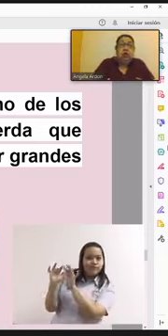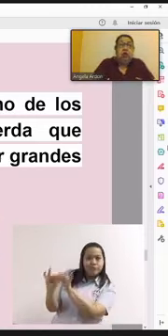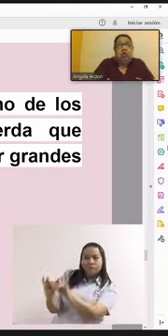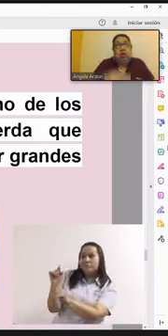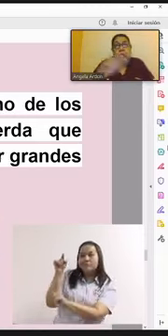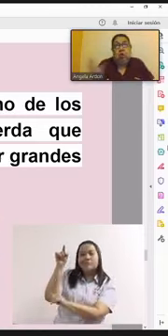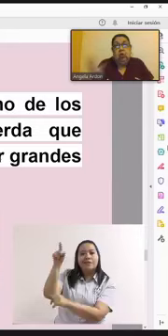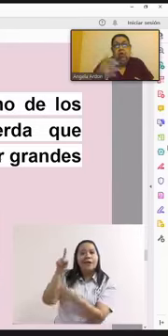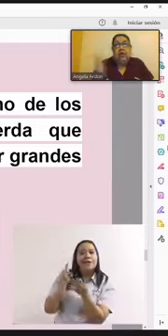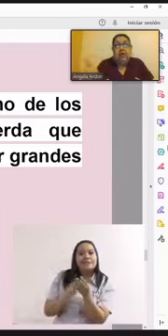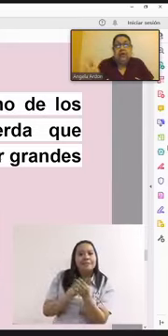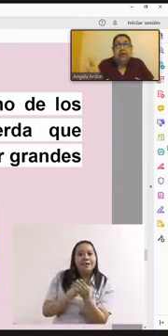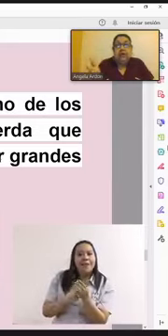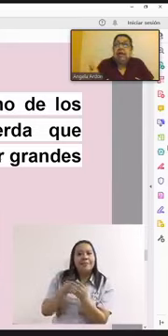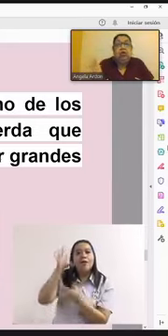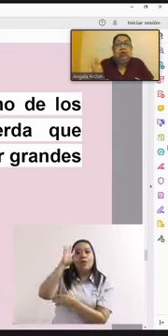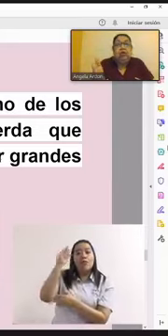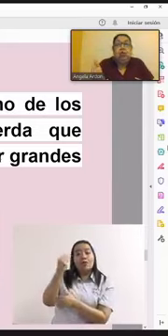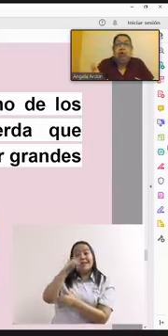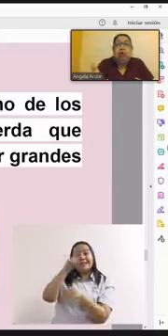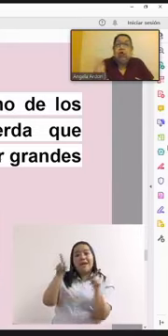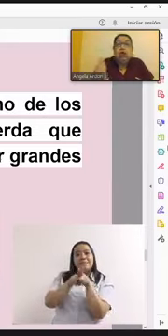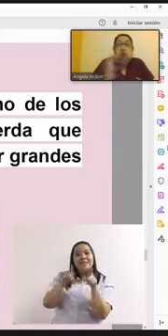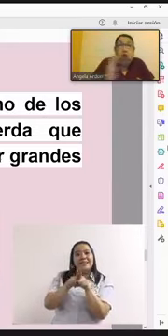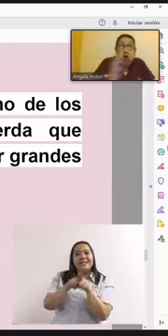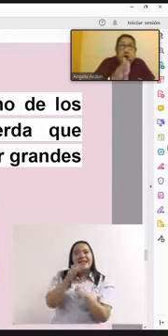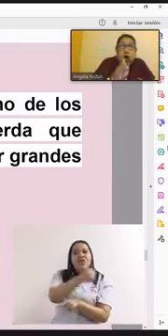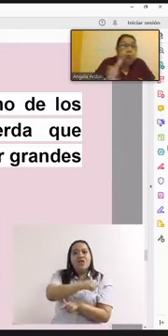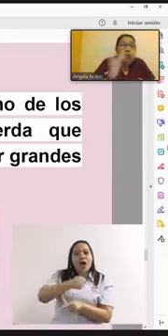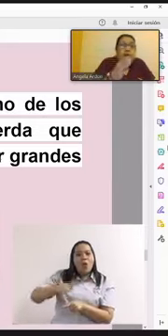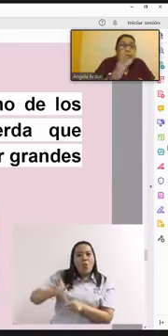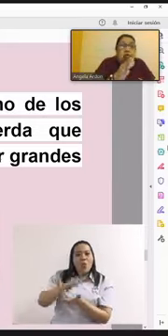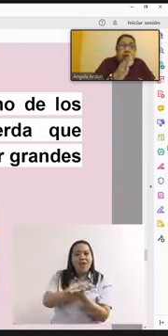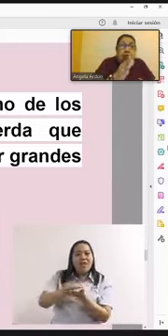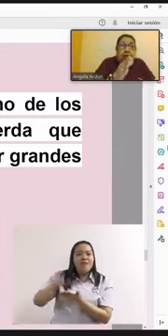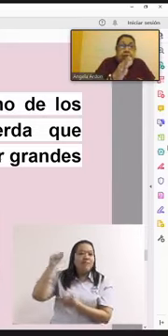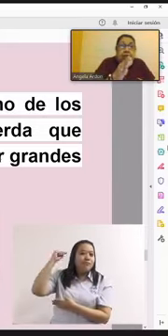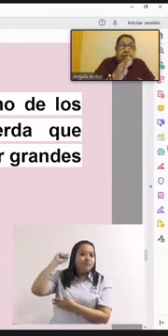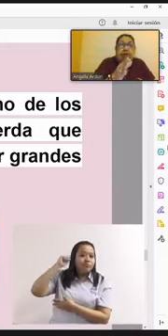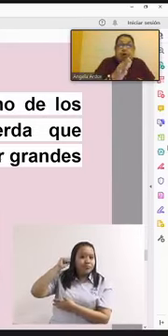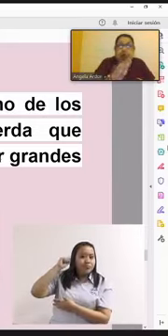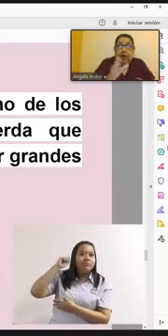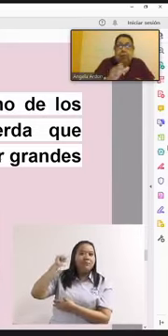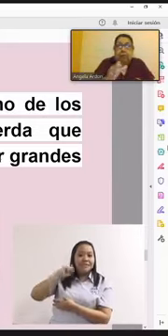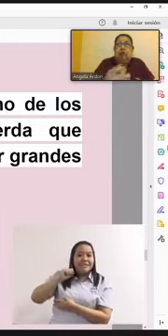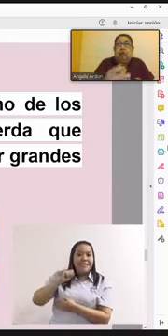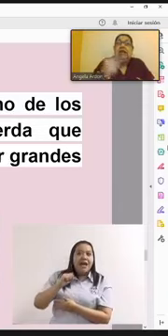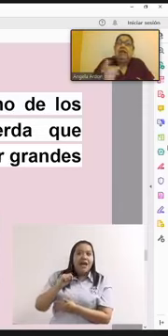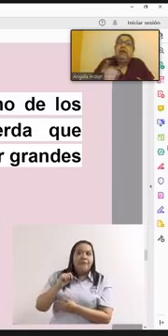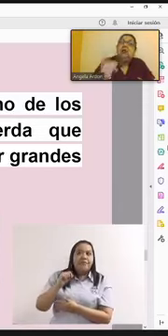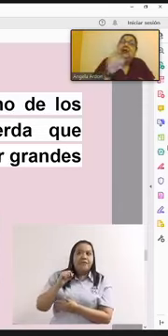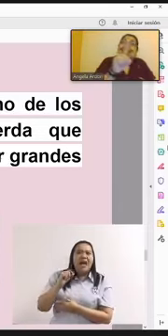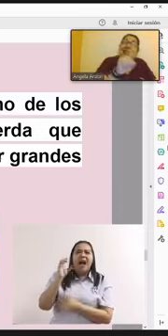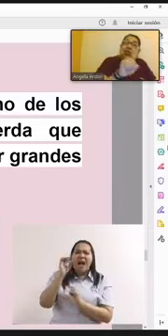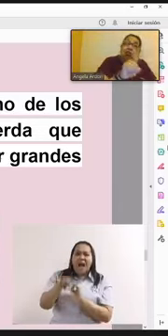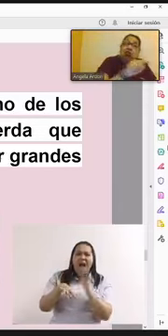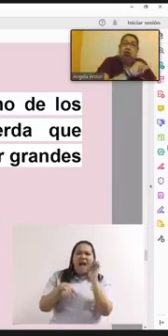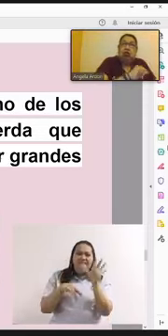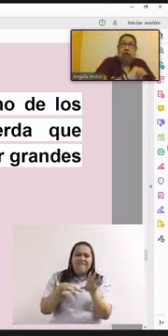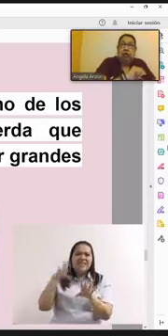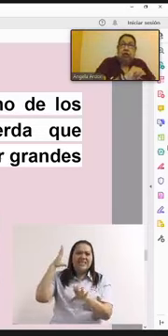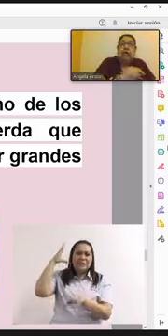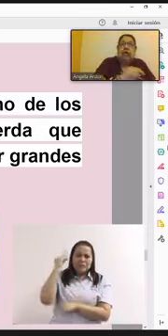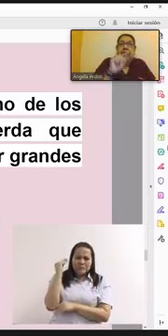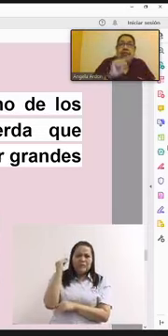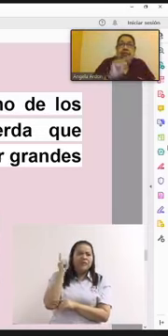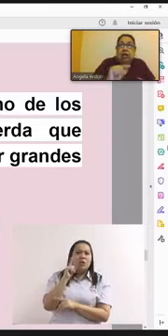oídos. Porque a veces no escuchan, no porque no escuchas, disculpa la expresión, sino porque tiene sucio el